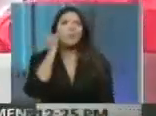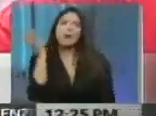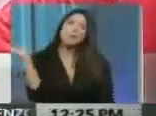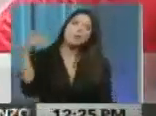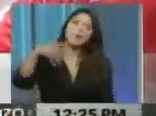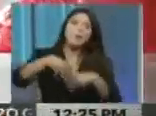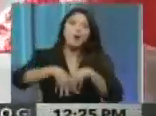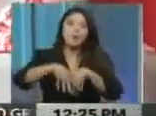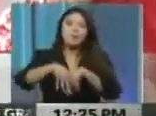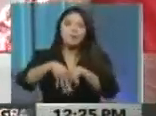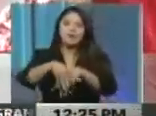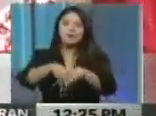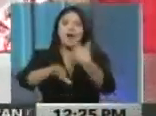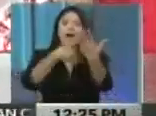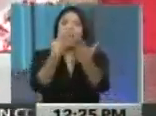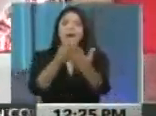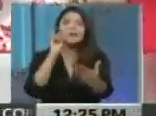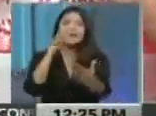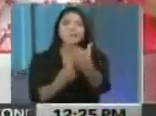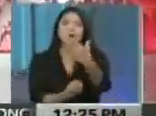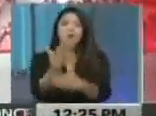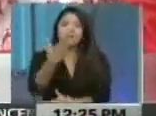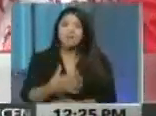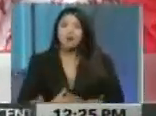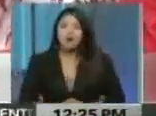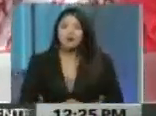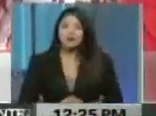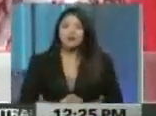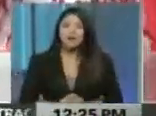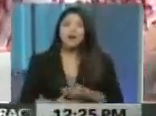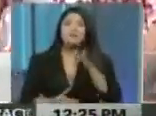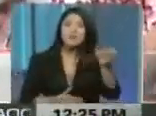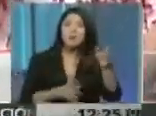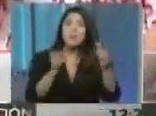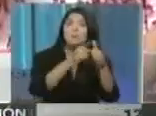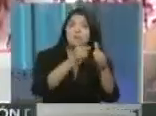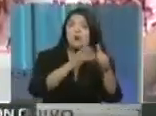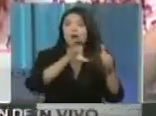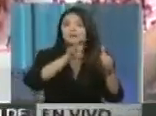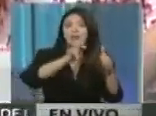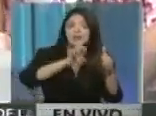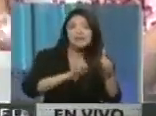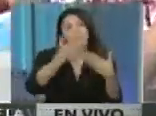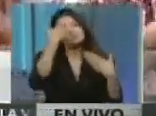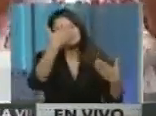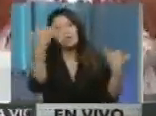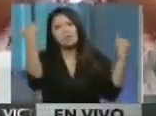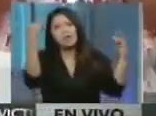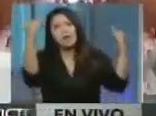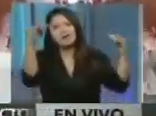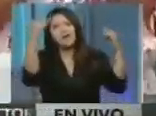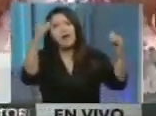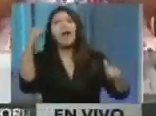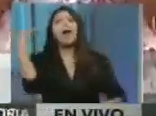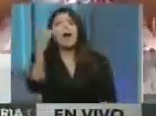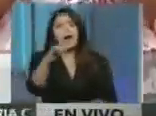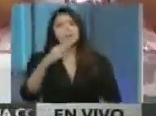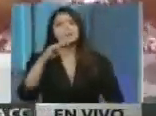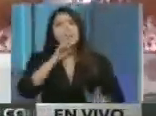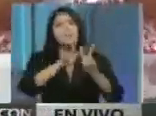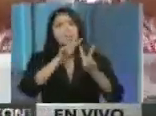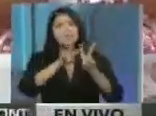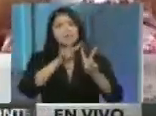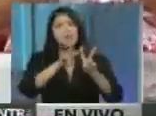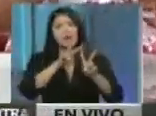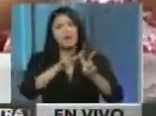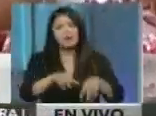marchar hasta Miraflores con una parada en el CNE para celebrar que hay gran misión